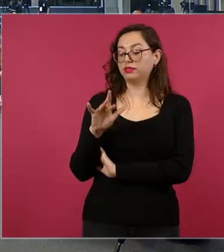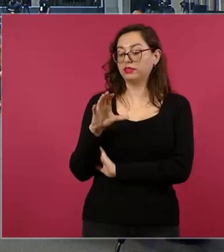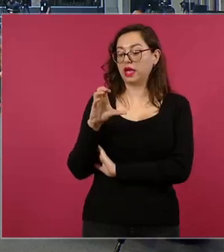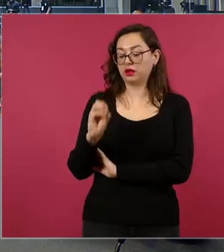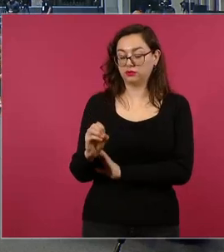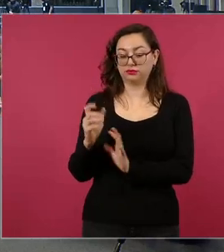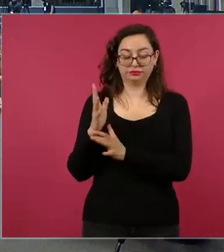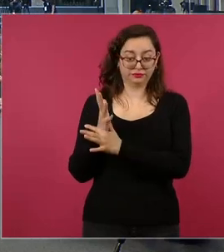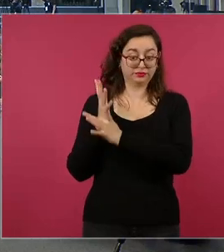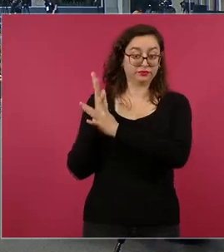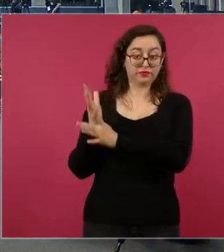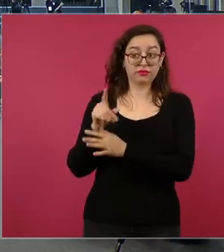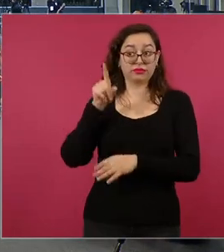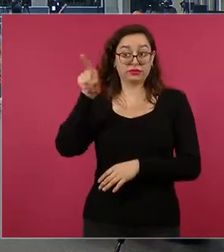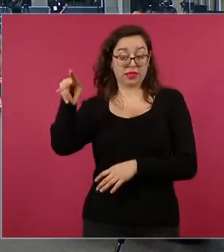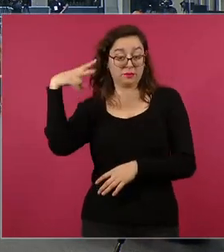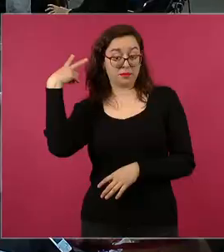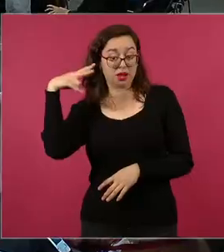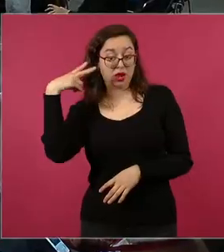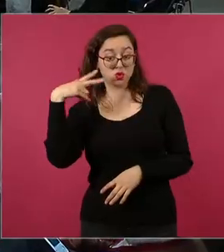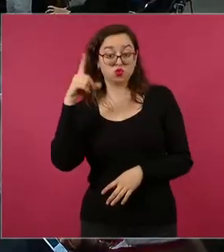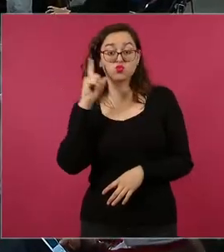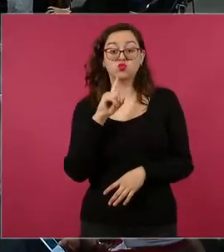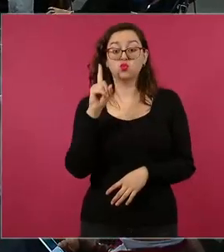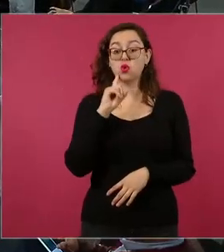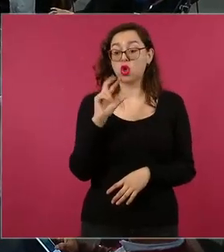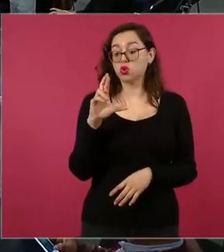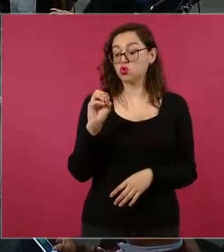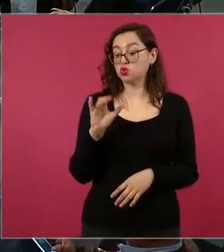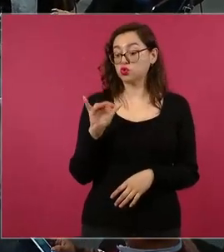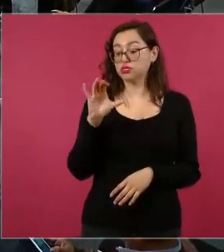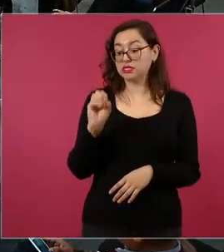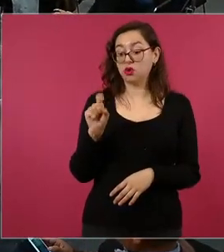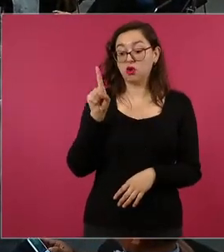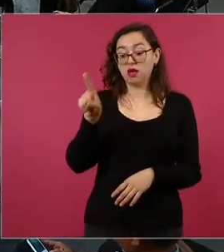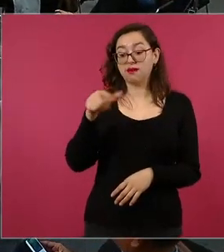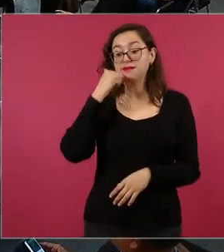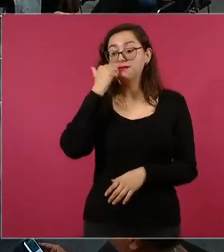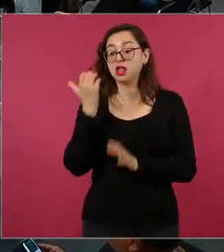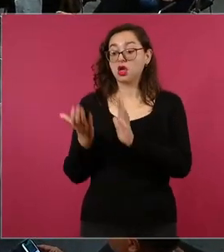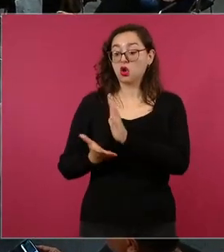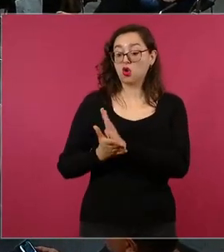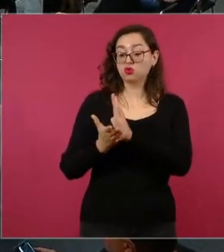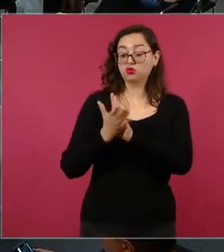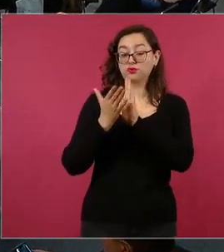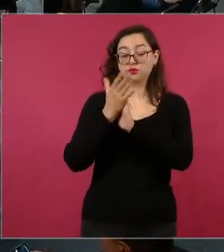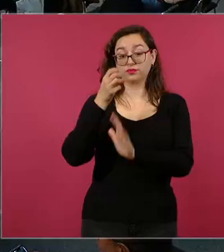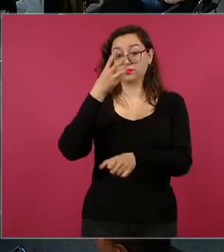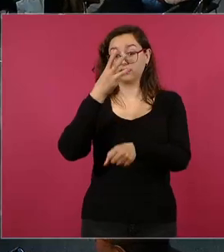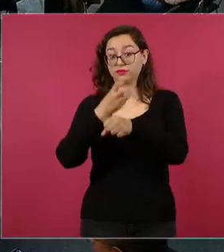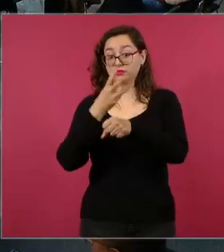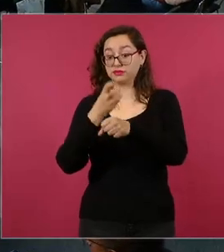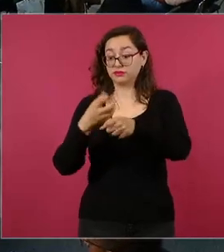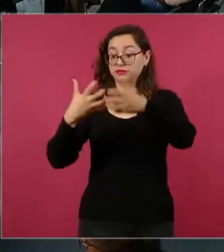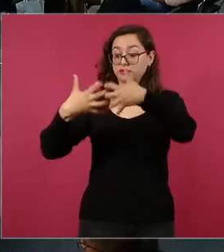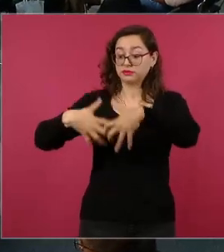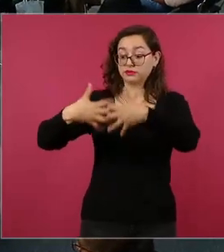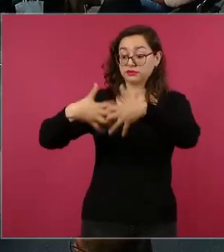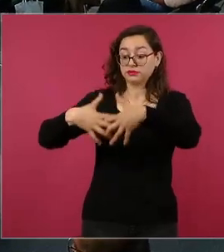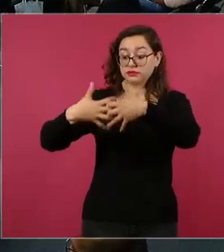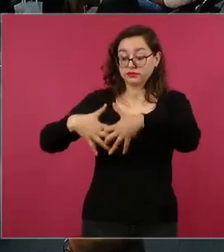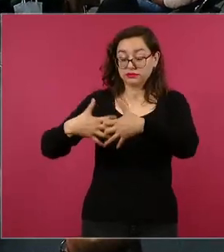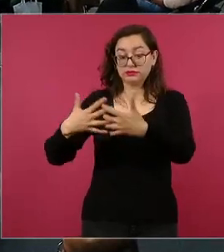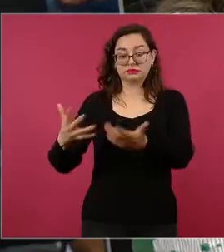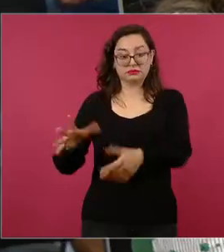Rocío Nale, se pronunció por un tercer reactor en Laguna Verde, al ser energía más barata y menos sucia, y que eso se lo